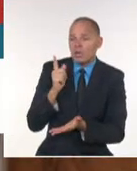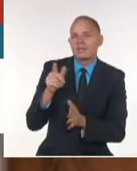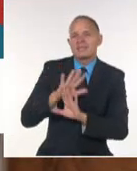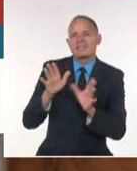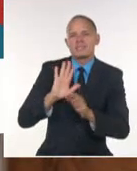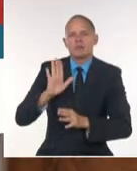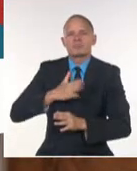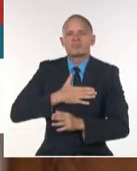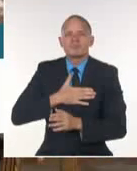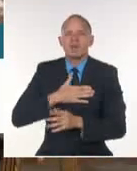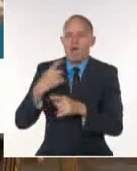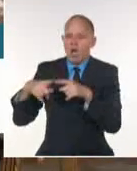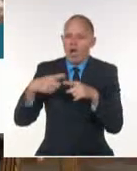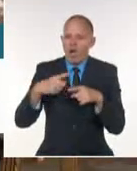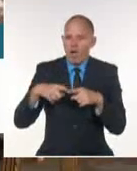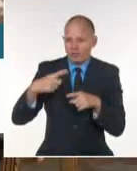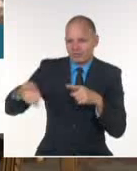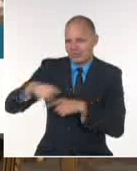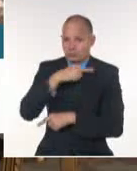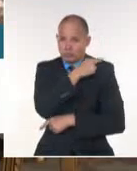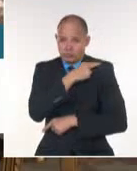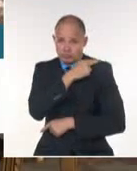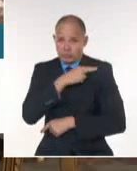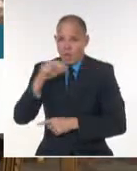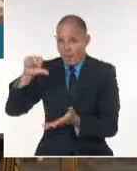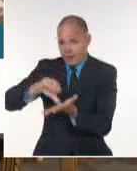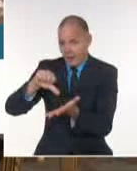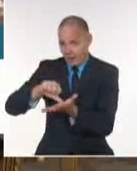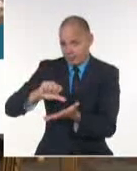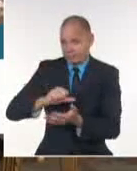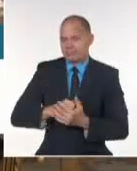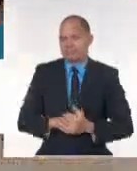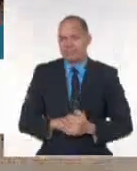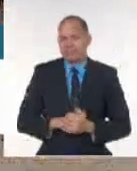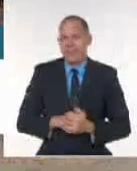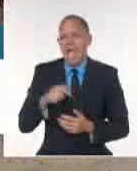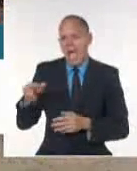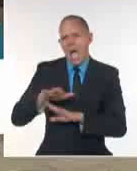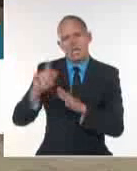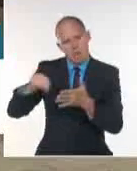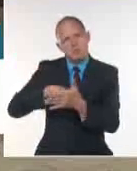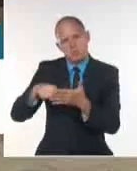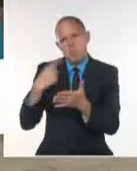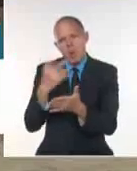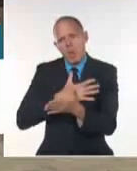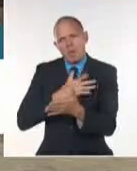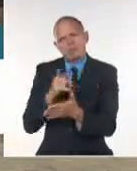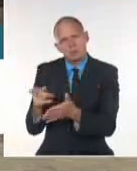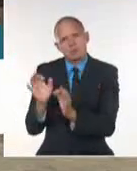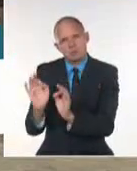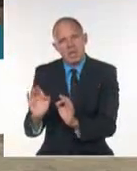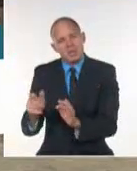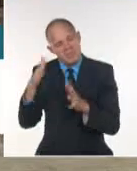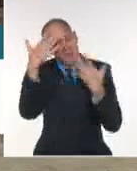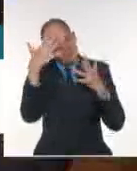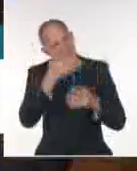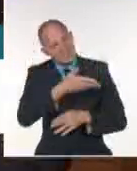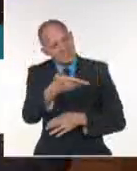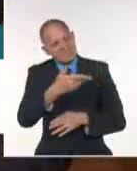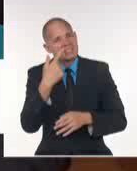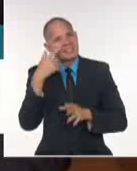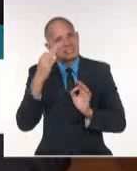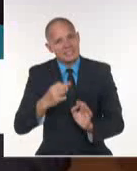Islámica, Mohammad Bagher Khaligaf, en la sede del Parlamento iraní. El jefe de gobierno le trasladó una felicitación en nombre